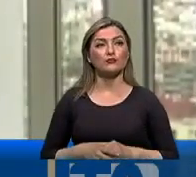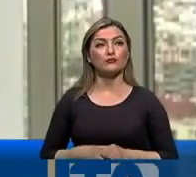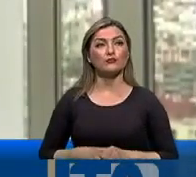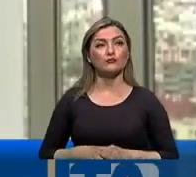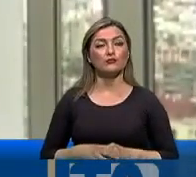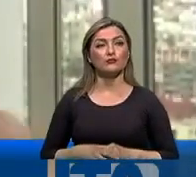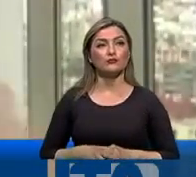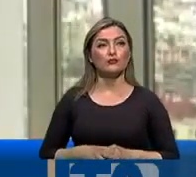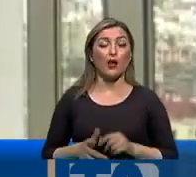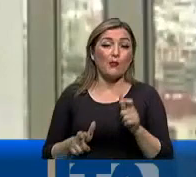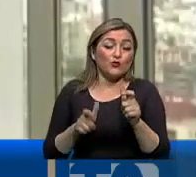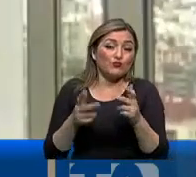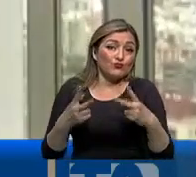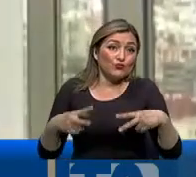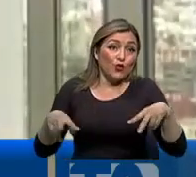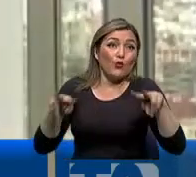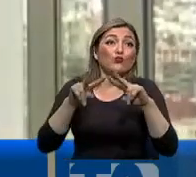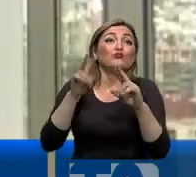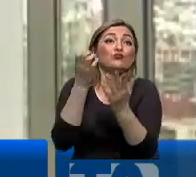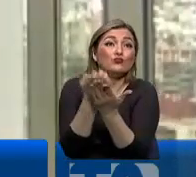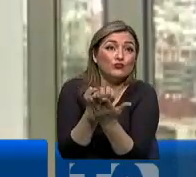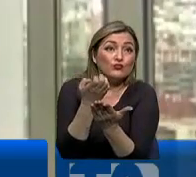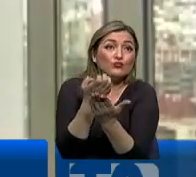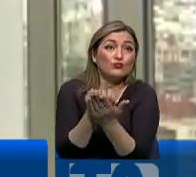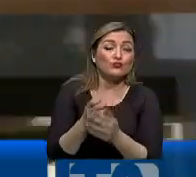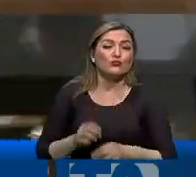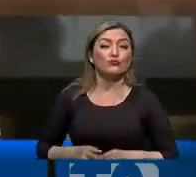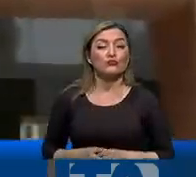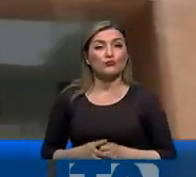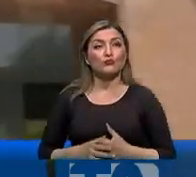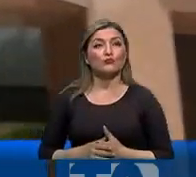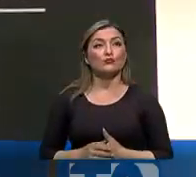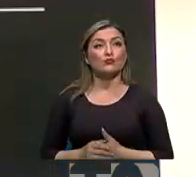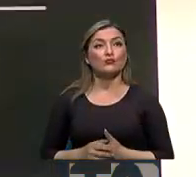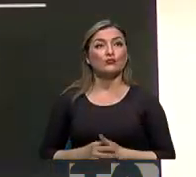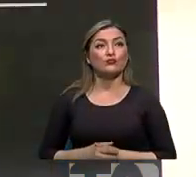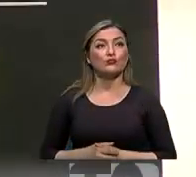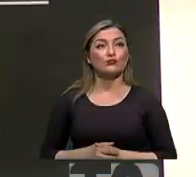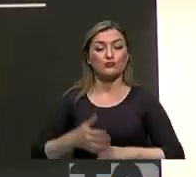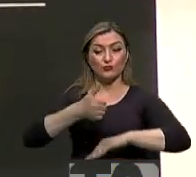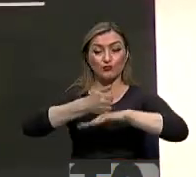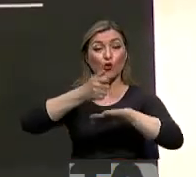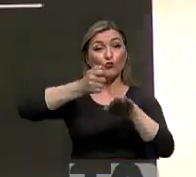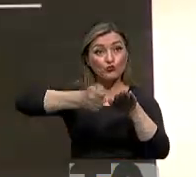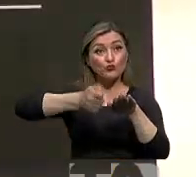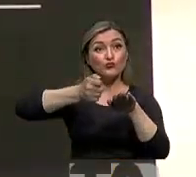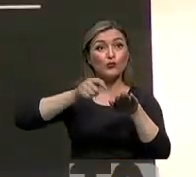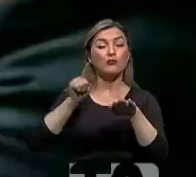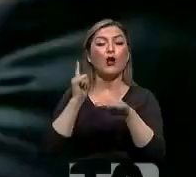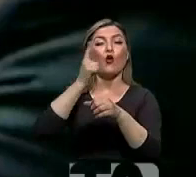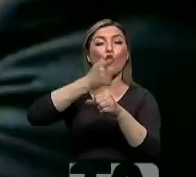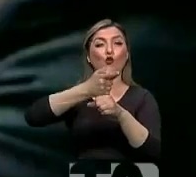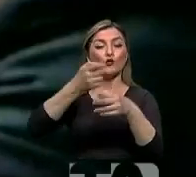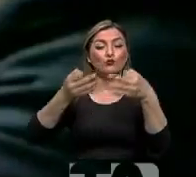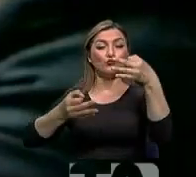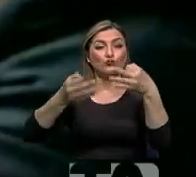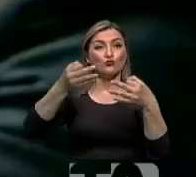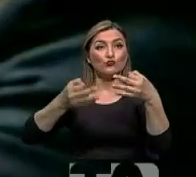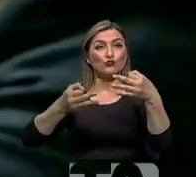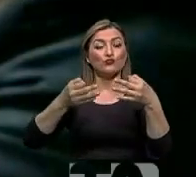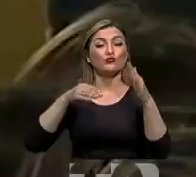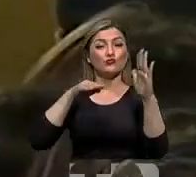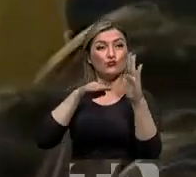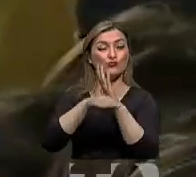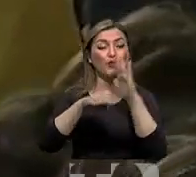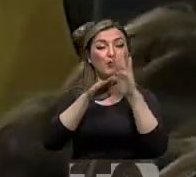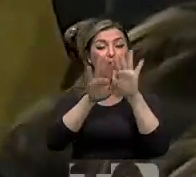personas tienen valores económicos ahí. La Procuraduría consiguió la orden judicial para embargar las